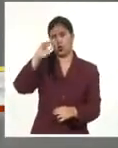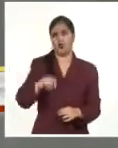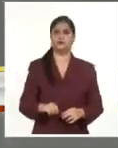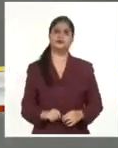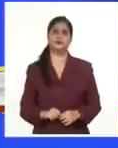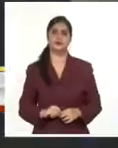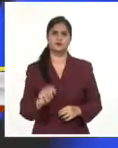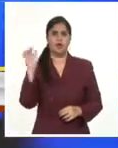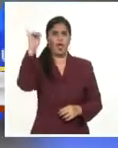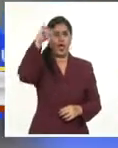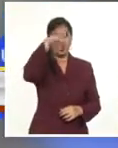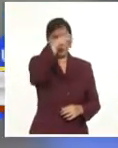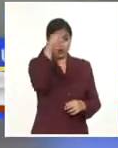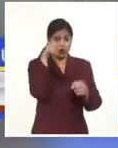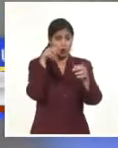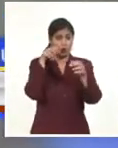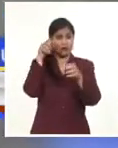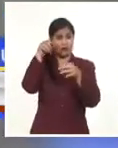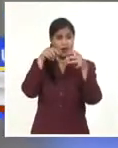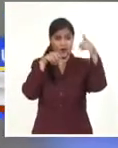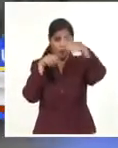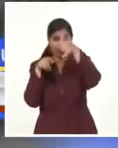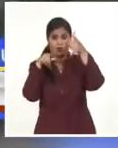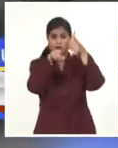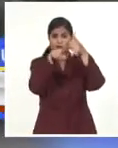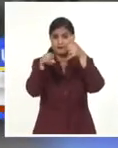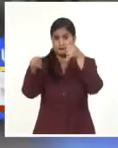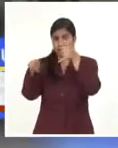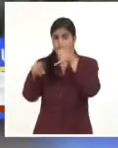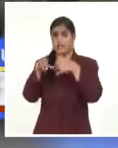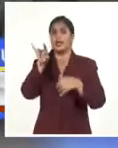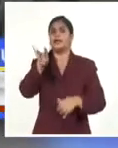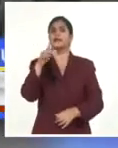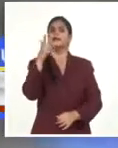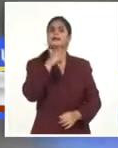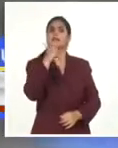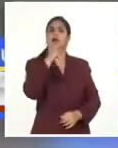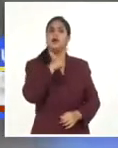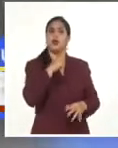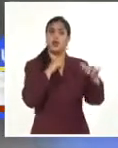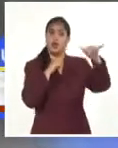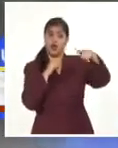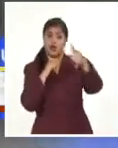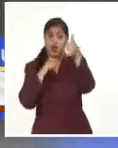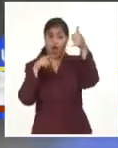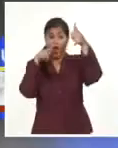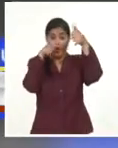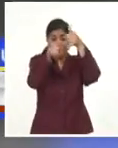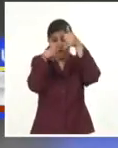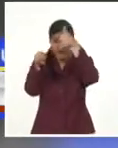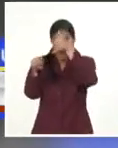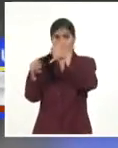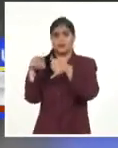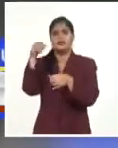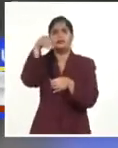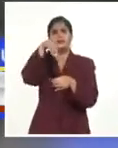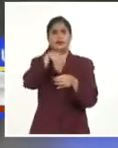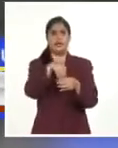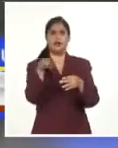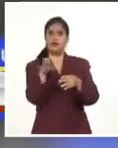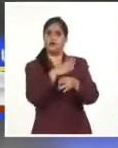inminente y el 15 de abril, a las 6 de la mañana, aviones norteamericanos con bandera cubana que habían despegado desde la Nicaragua de